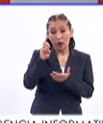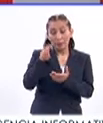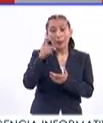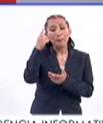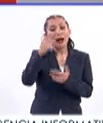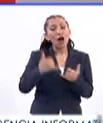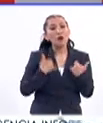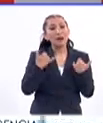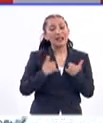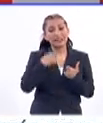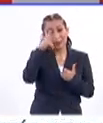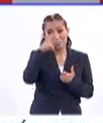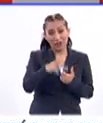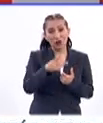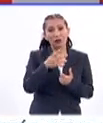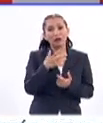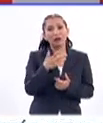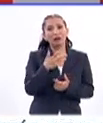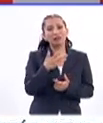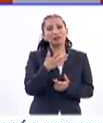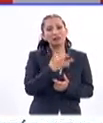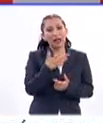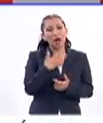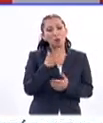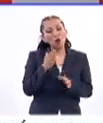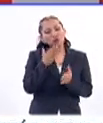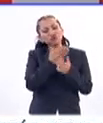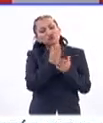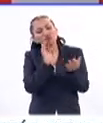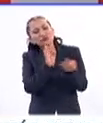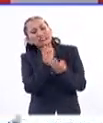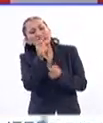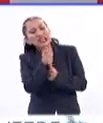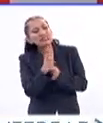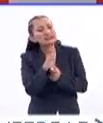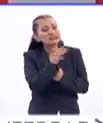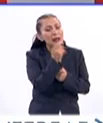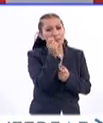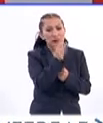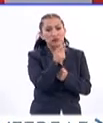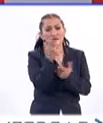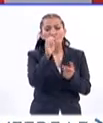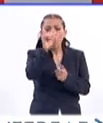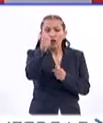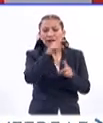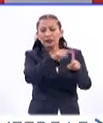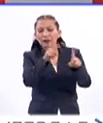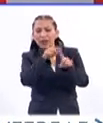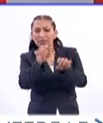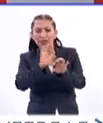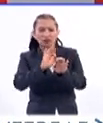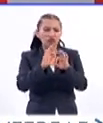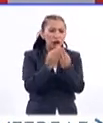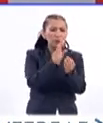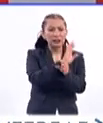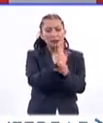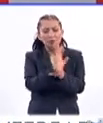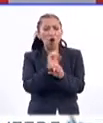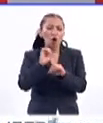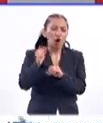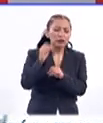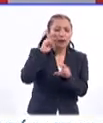que los jóvenes del país tengan una cercanía muchísimo mayor con estas otras variedades de cine, con esta